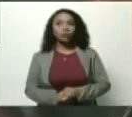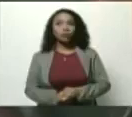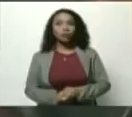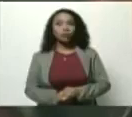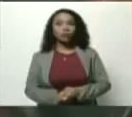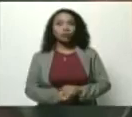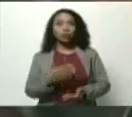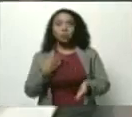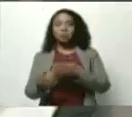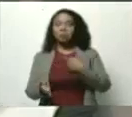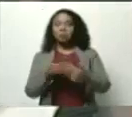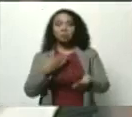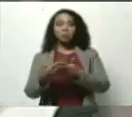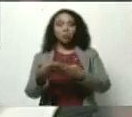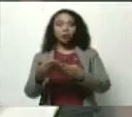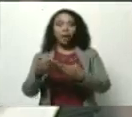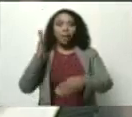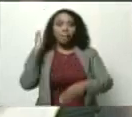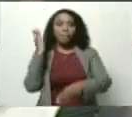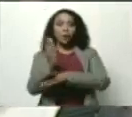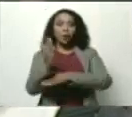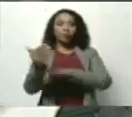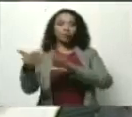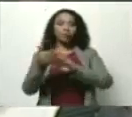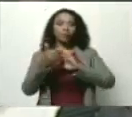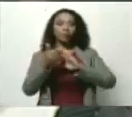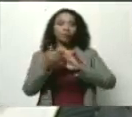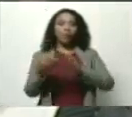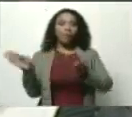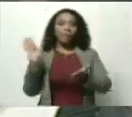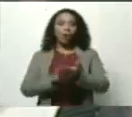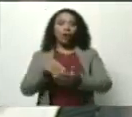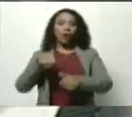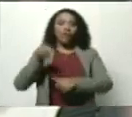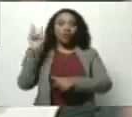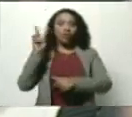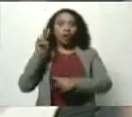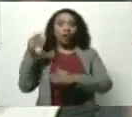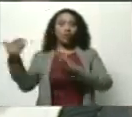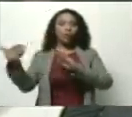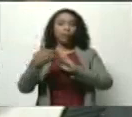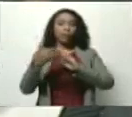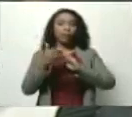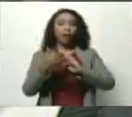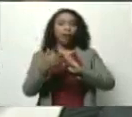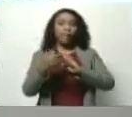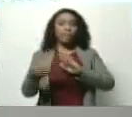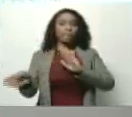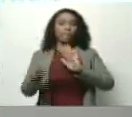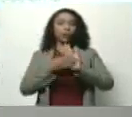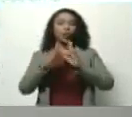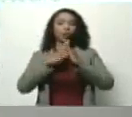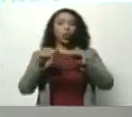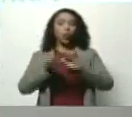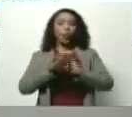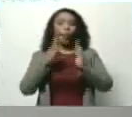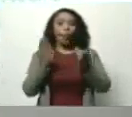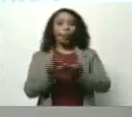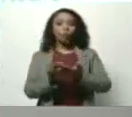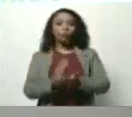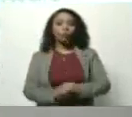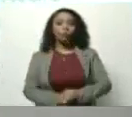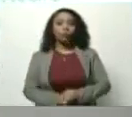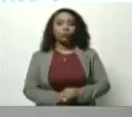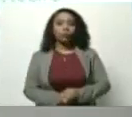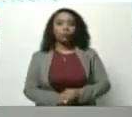sin importar las sanciones que se le han impuesto a venezuela que son sanciones que se le han impuesto a todo el mundo y